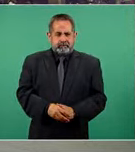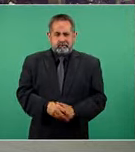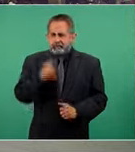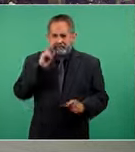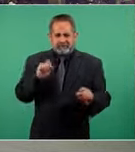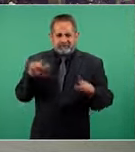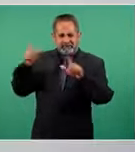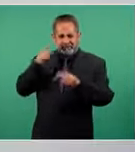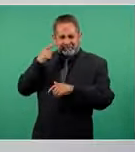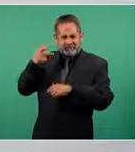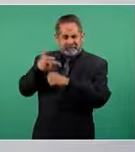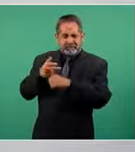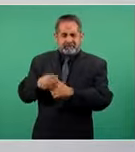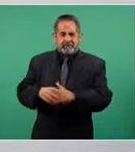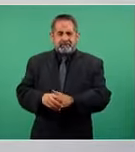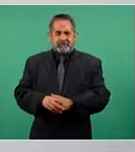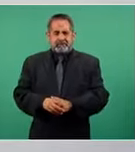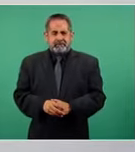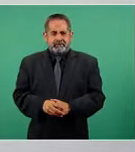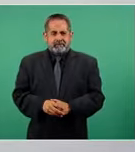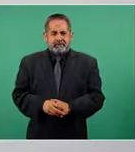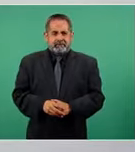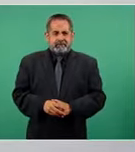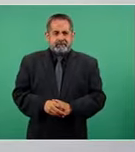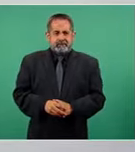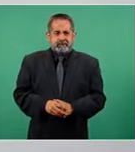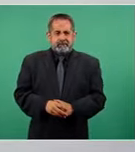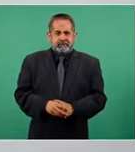No la puedes poner ahí también. Yo la dejo.